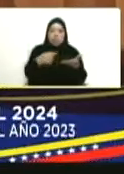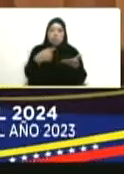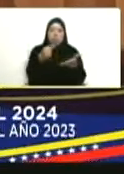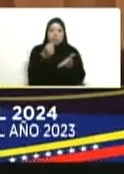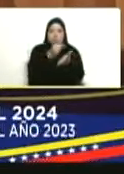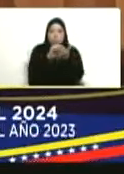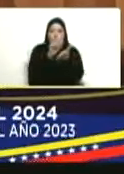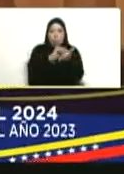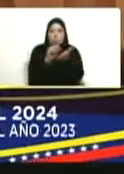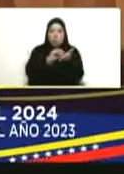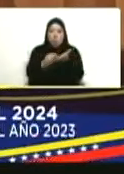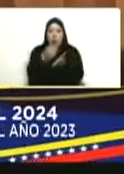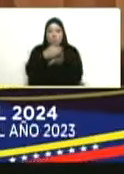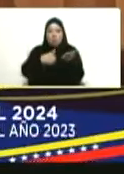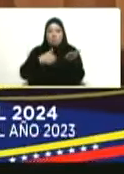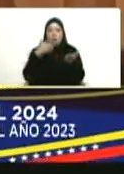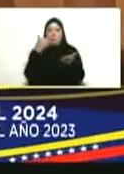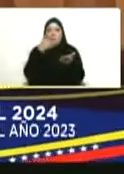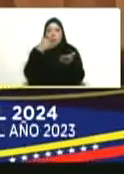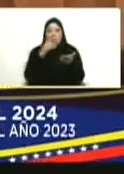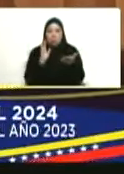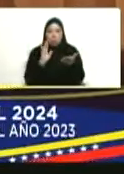pues. Y otra,